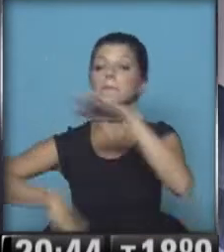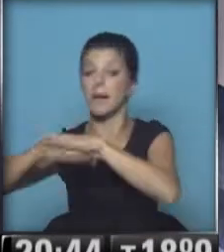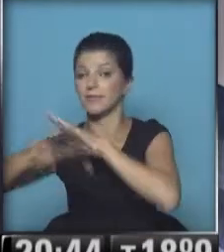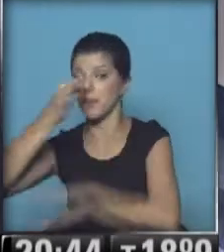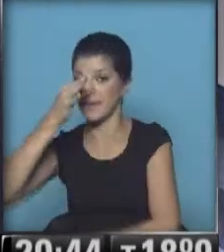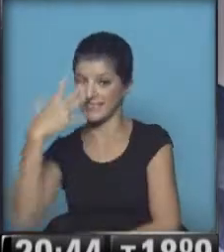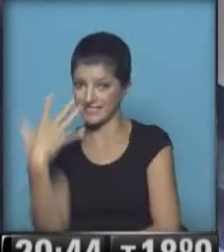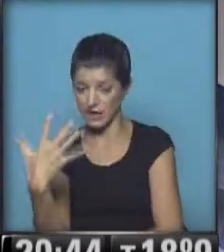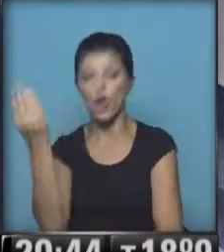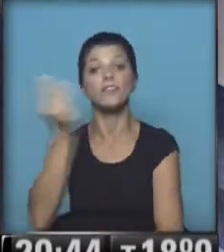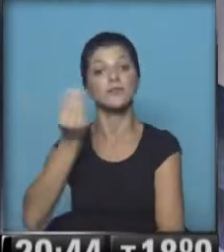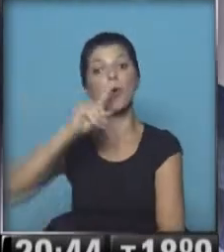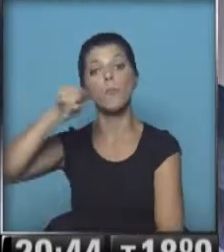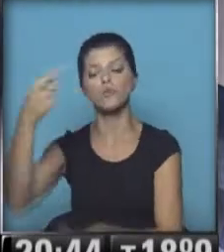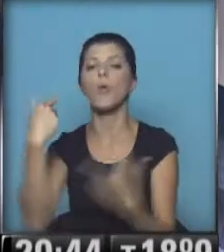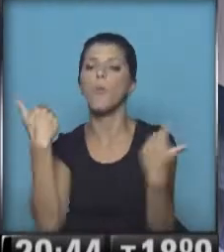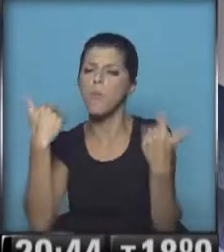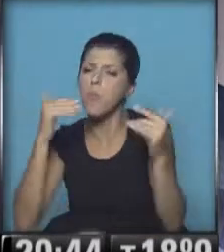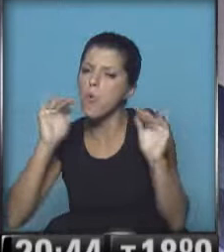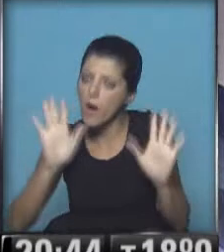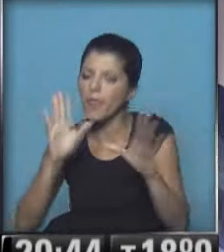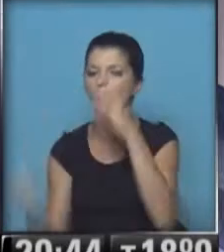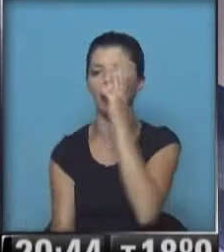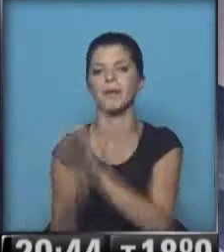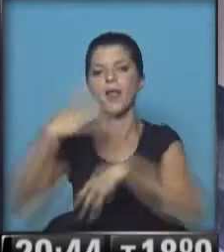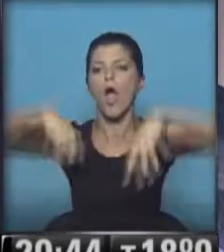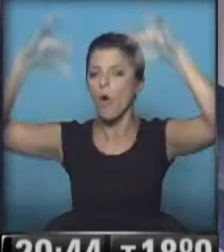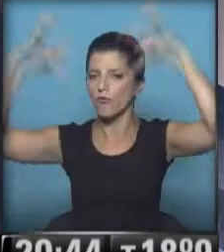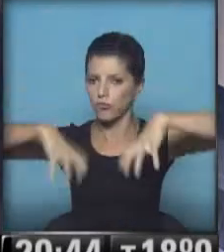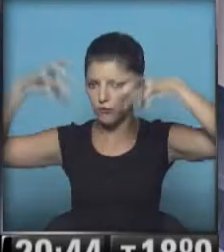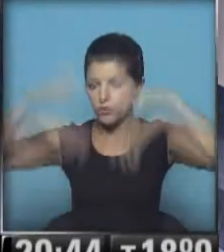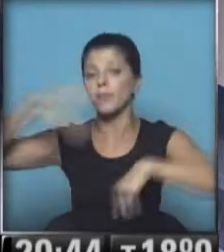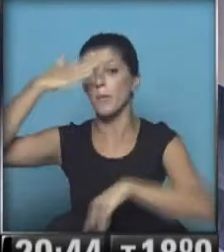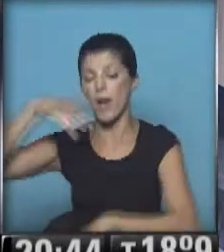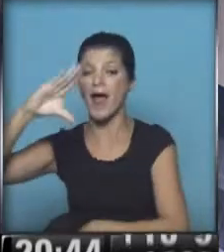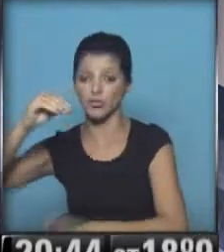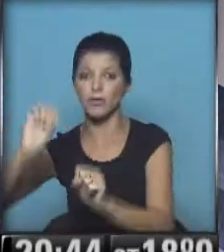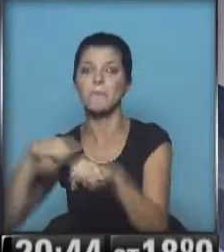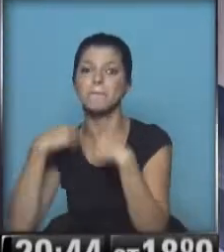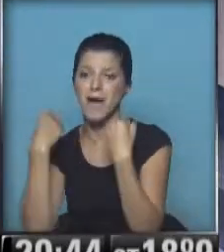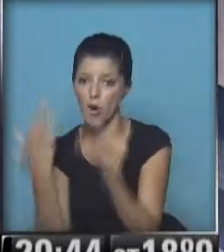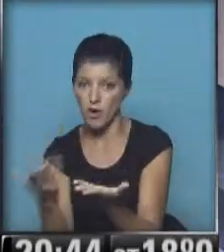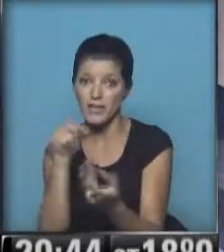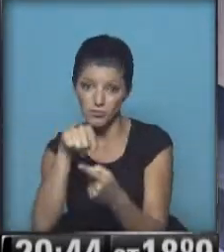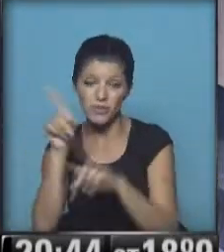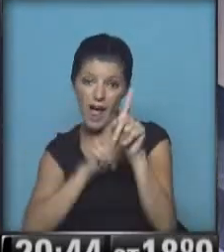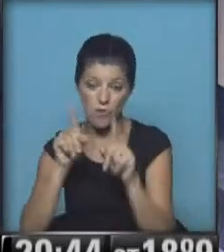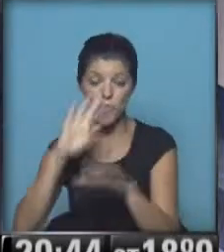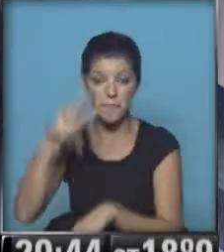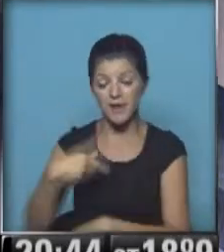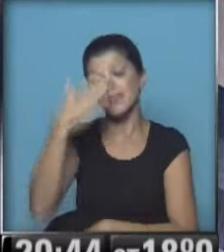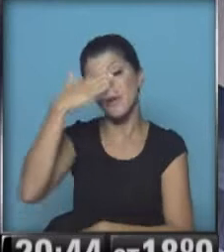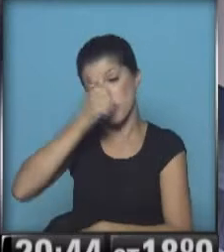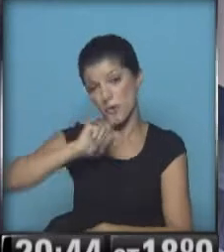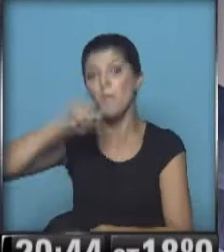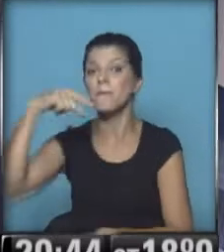temperatura máxima. El sábado posiblemente a la mañana tengamos lluvias y algunas tormentas. Mejora hacia la noche del sábado si va a hacer algunos planes. Y el domingo para